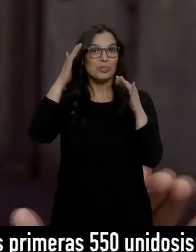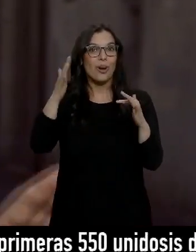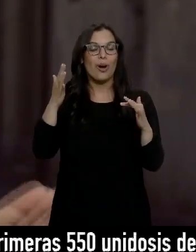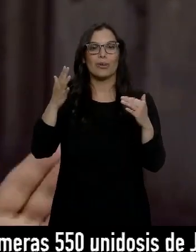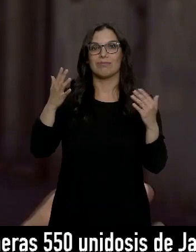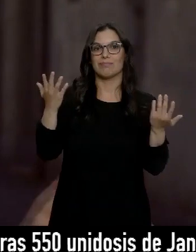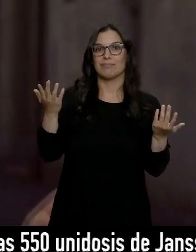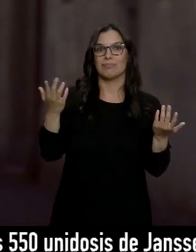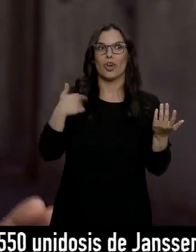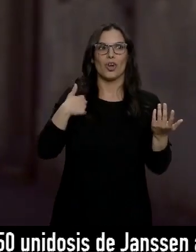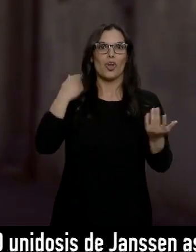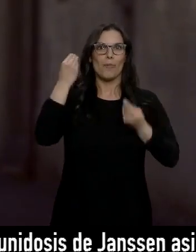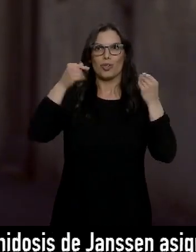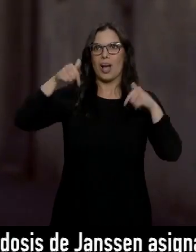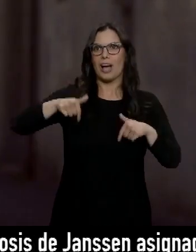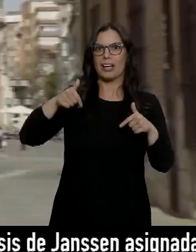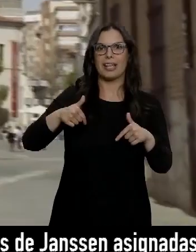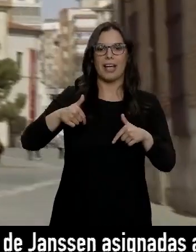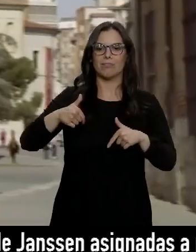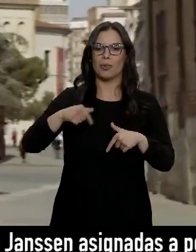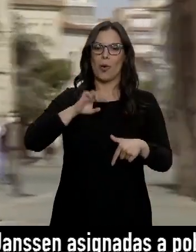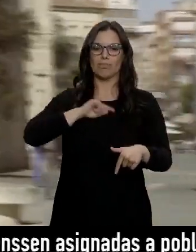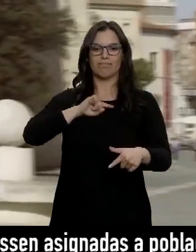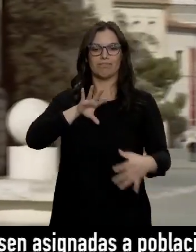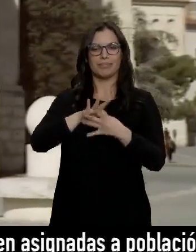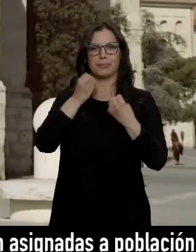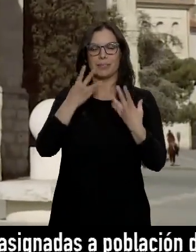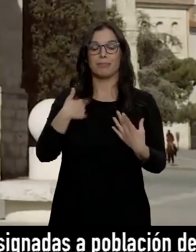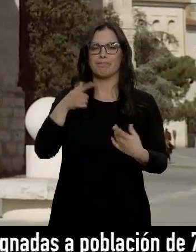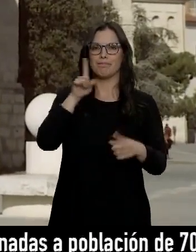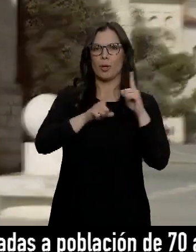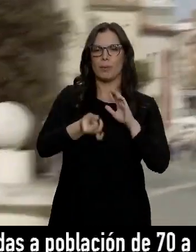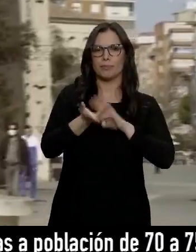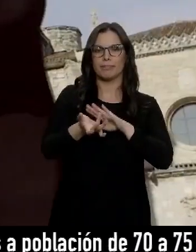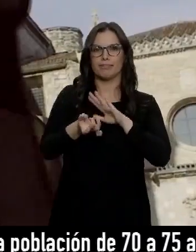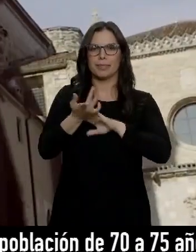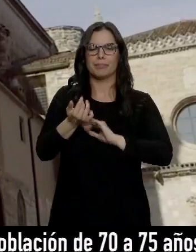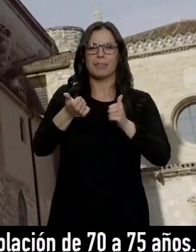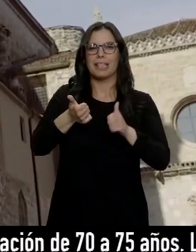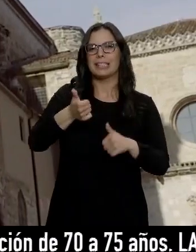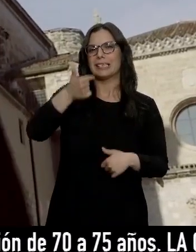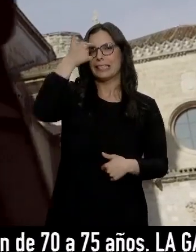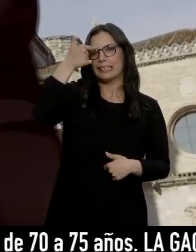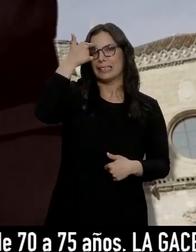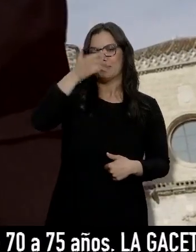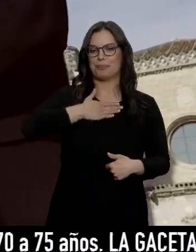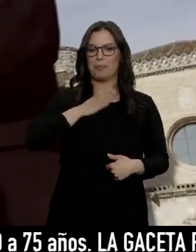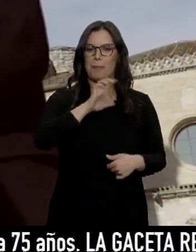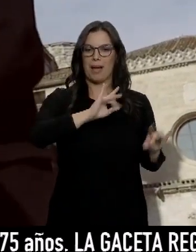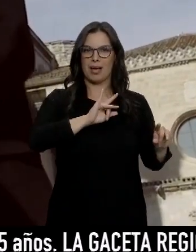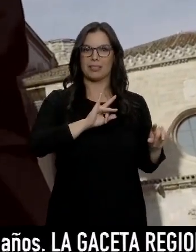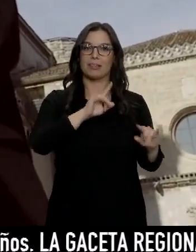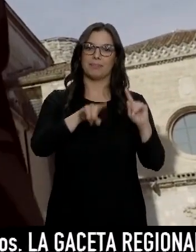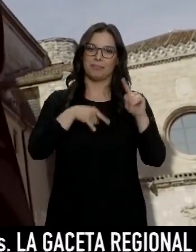uff, yo creo que es aquí donde tenemos que estar. Pero las dificultades aparecen y se empieza a echar de menos el país de origen. Segunda